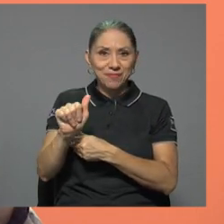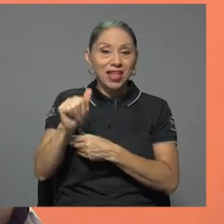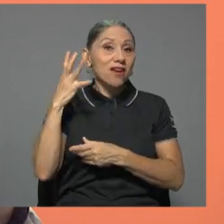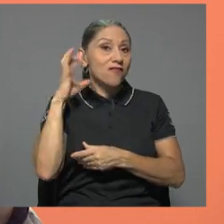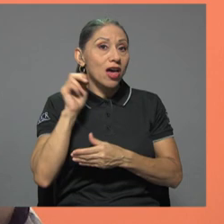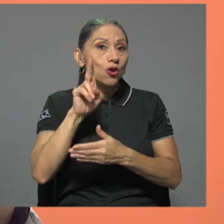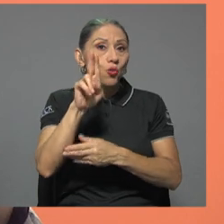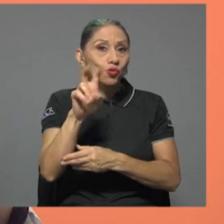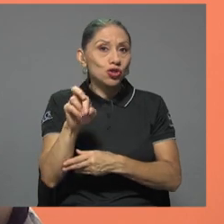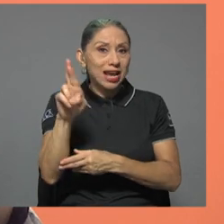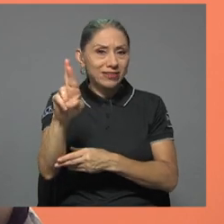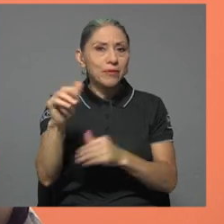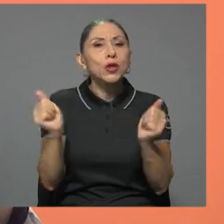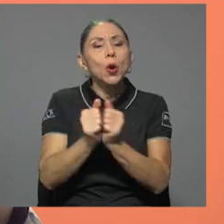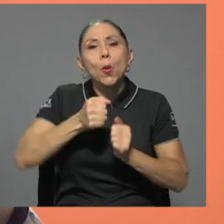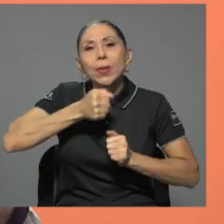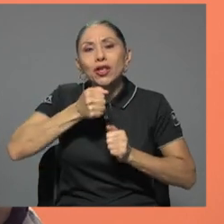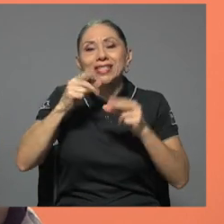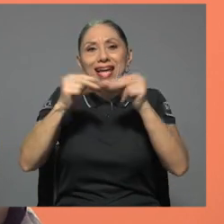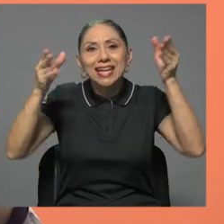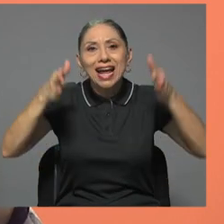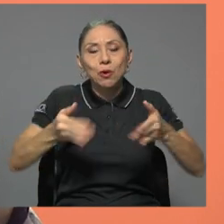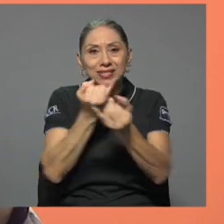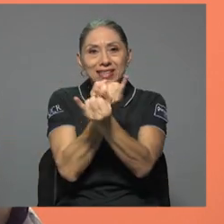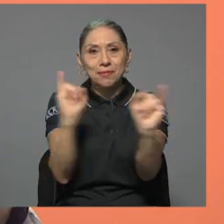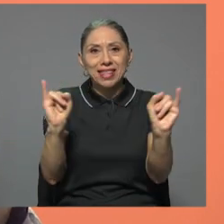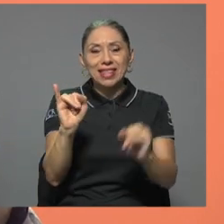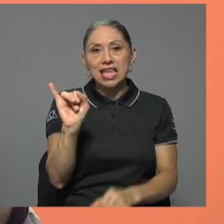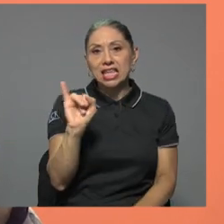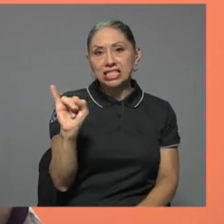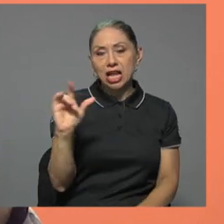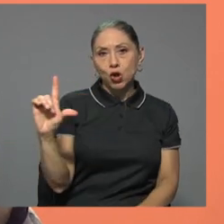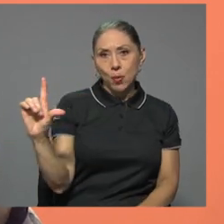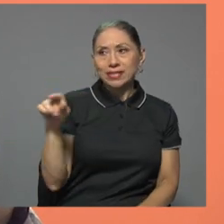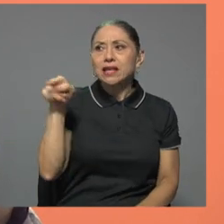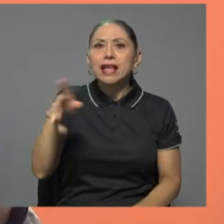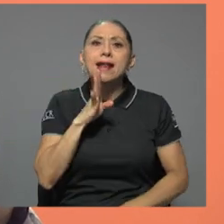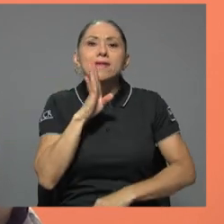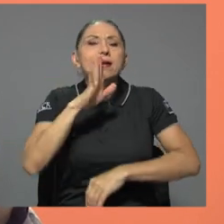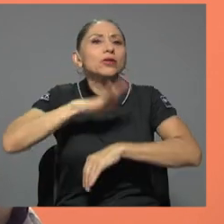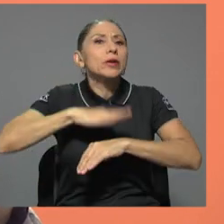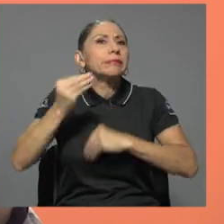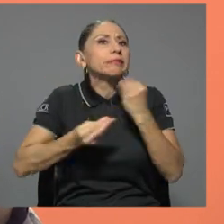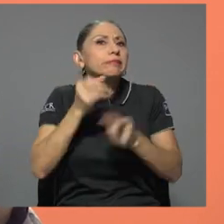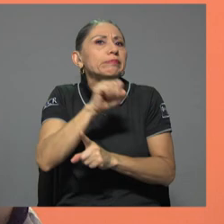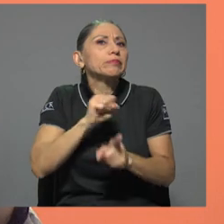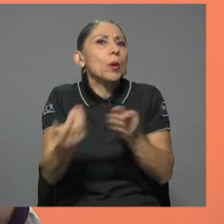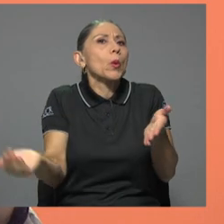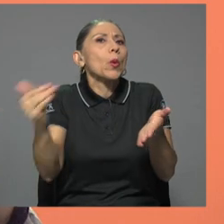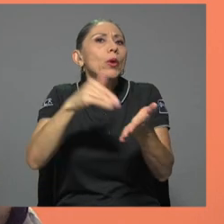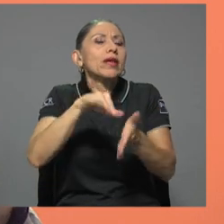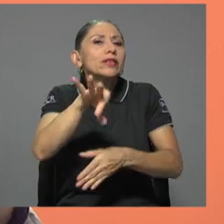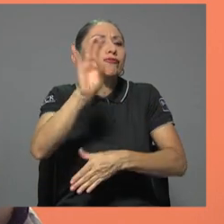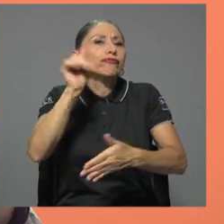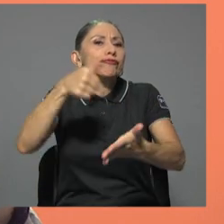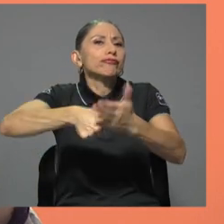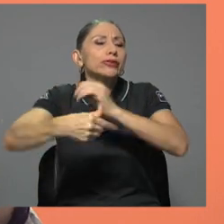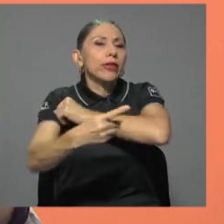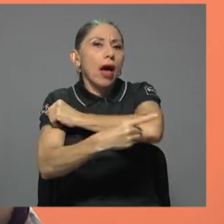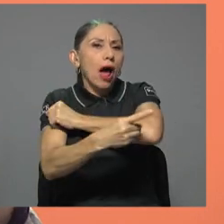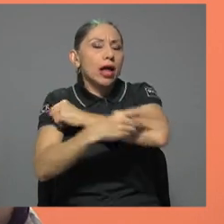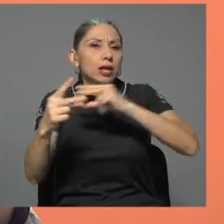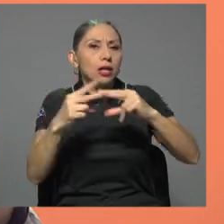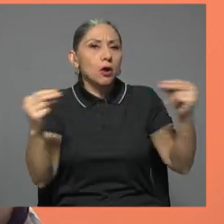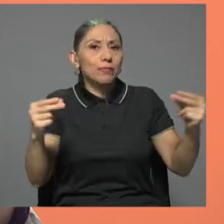nicaragüense independiente y nadie lópez quien planteaba un poco los escenarios que se vienen a raíz de esta reelección de daniel ortega nicaragua vamos a escuchar y